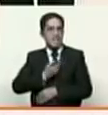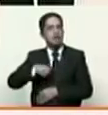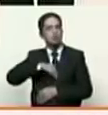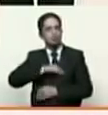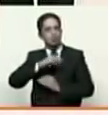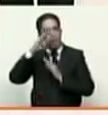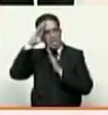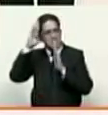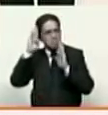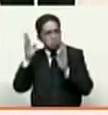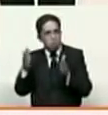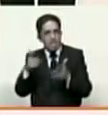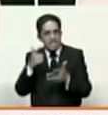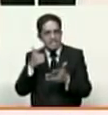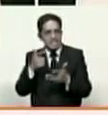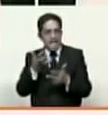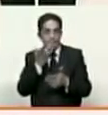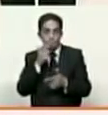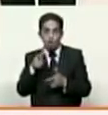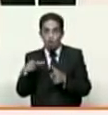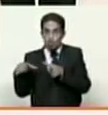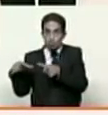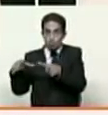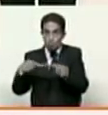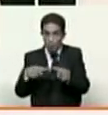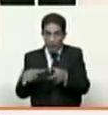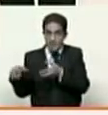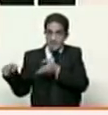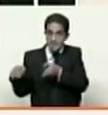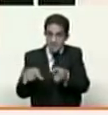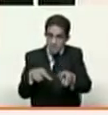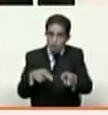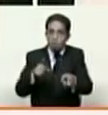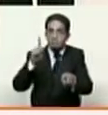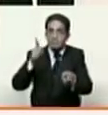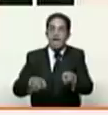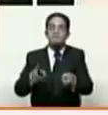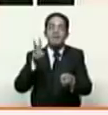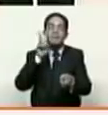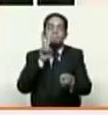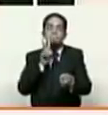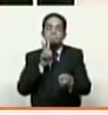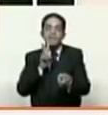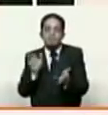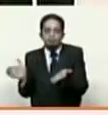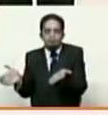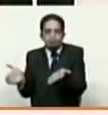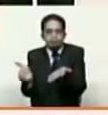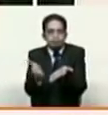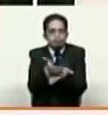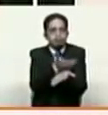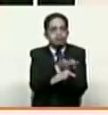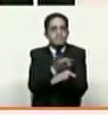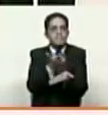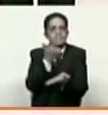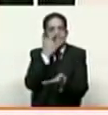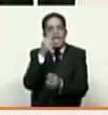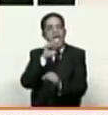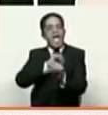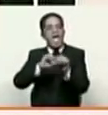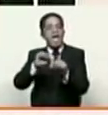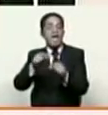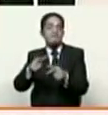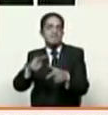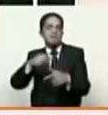atendiendo simultáneamente y coordinadamente la limpieza de las quebradas y todo lo que tiene que ver con los planes de prevención para la atención de